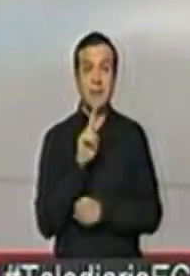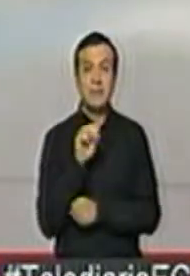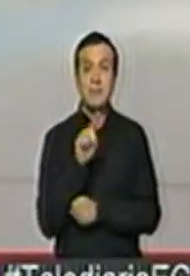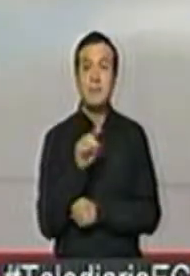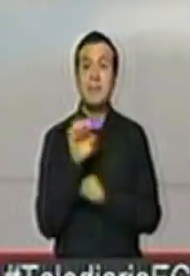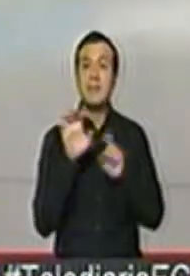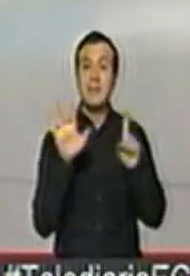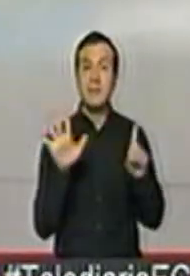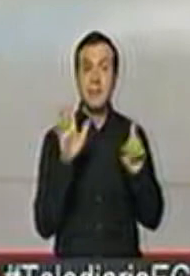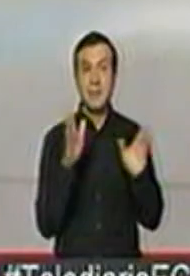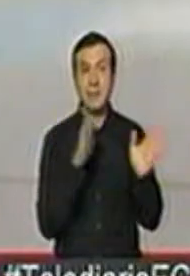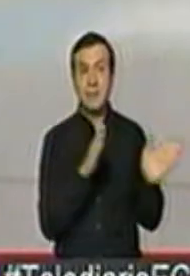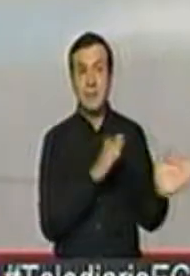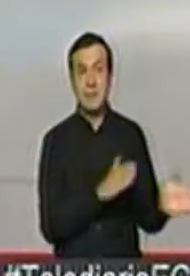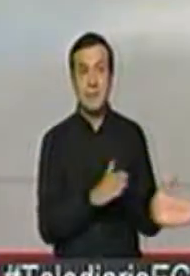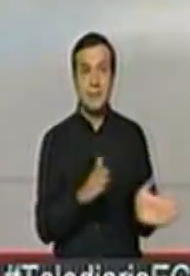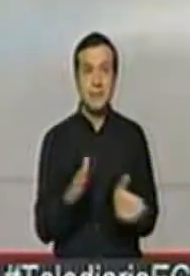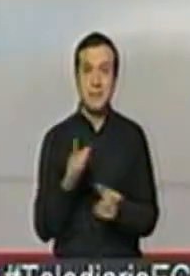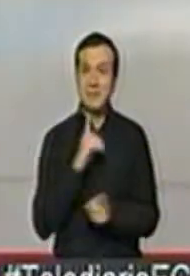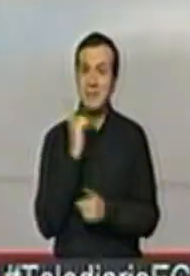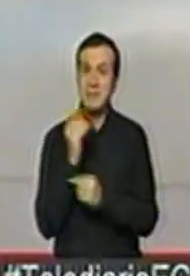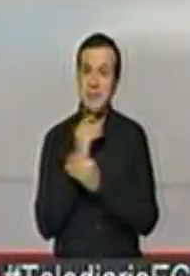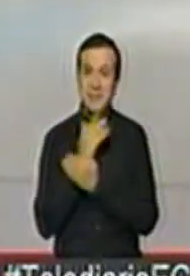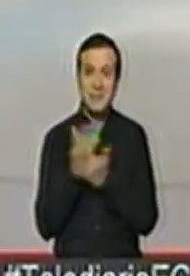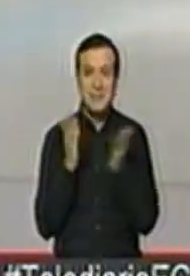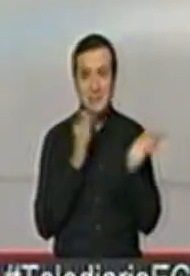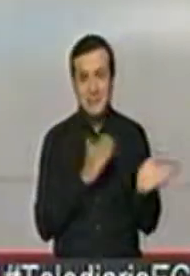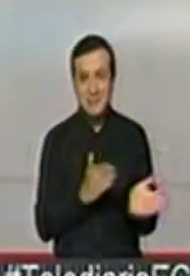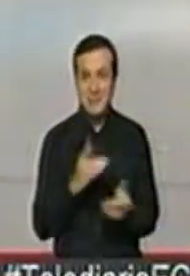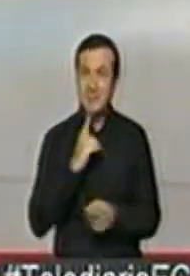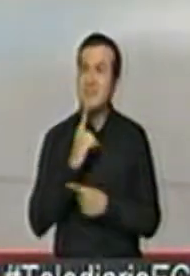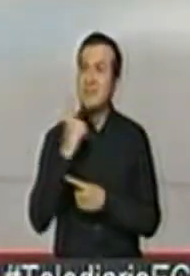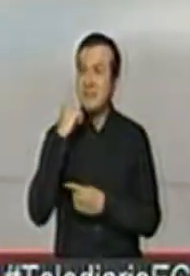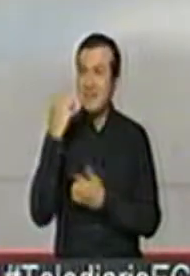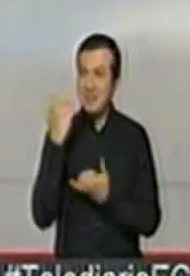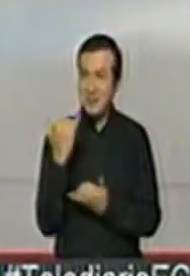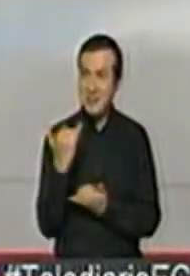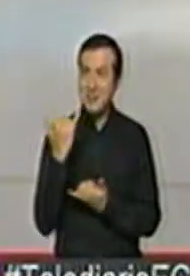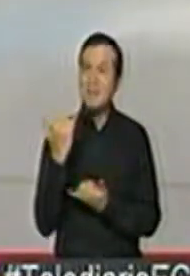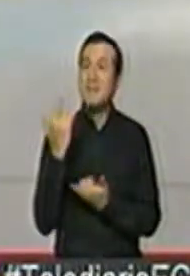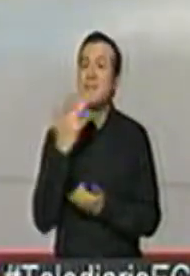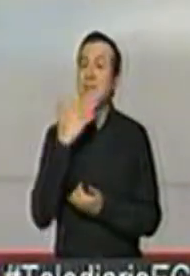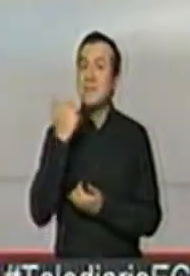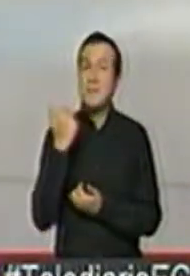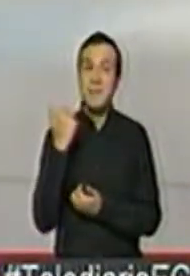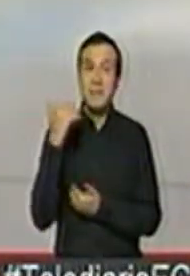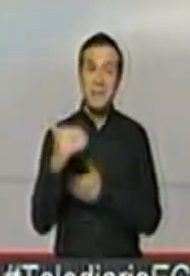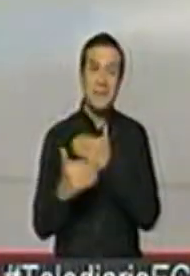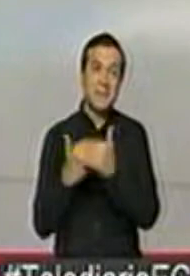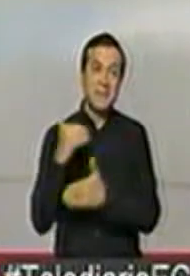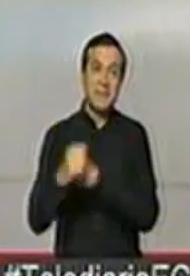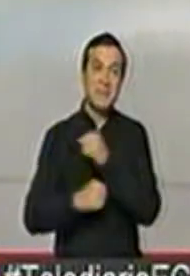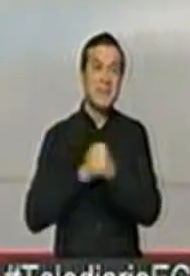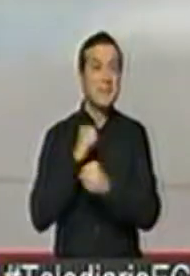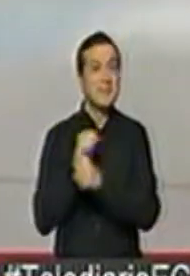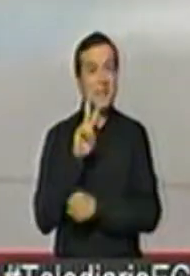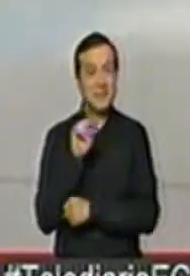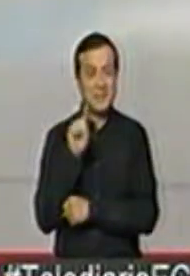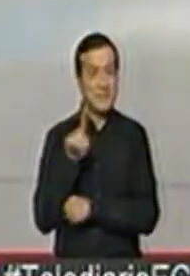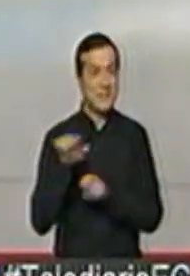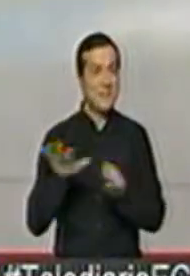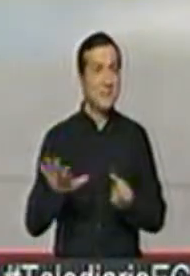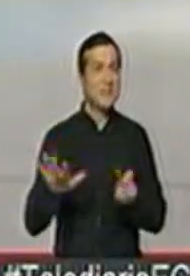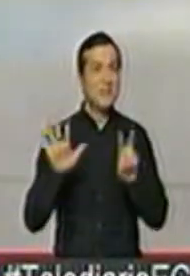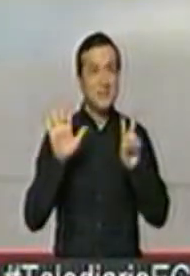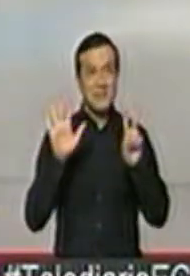2013-2016, que fue el costo de oportunidad que nosotros vimos. Ahora nosotros hemos mejorado y desde el año 2017, que